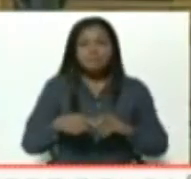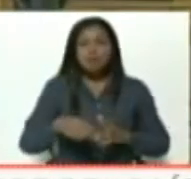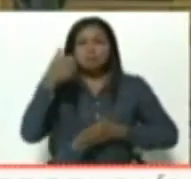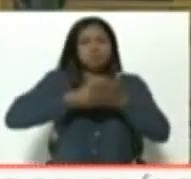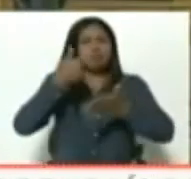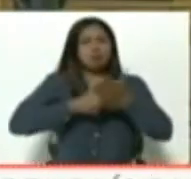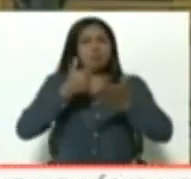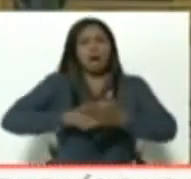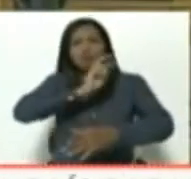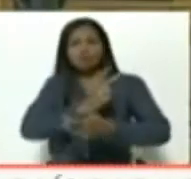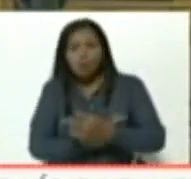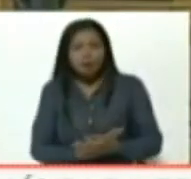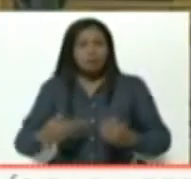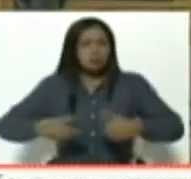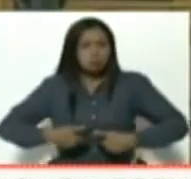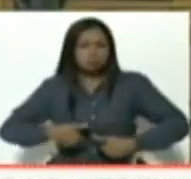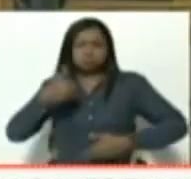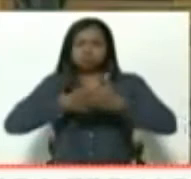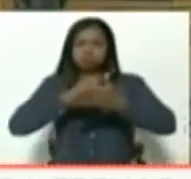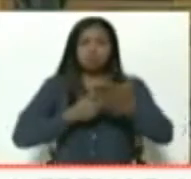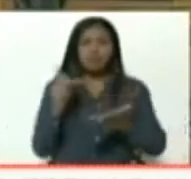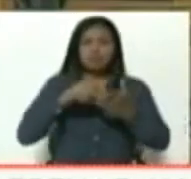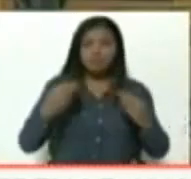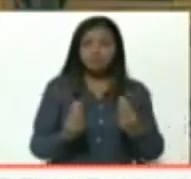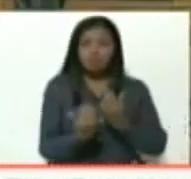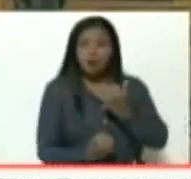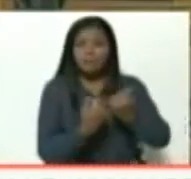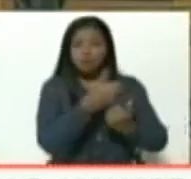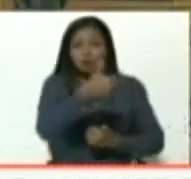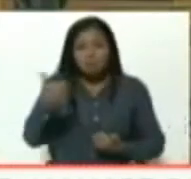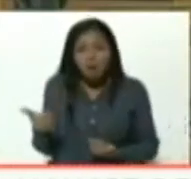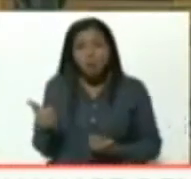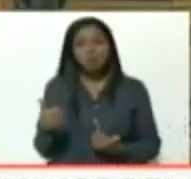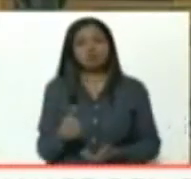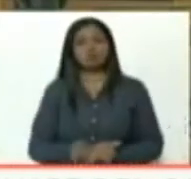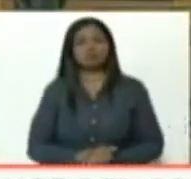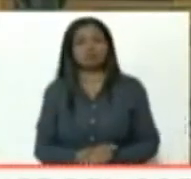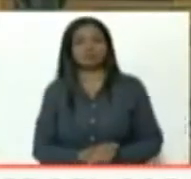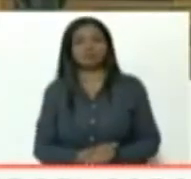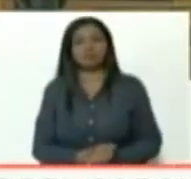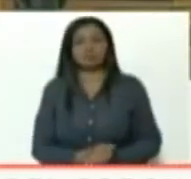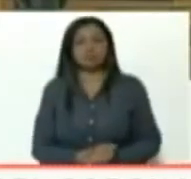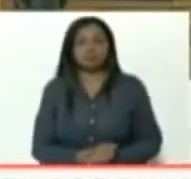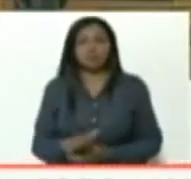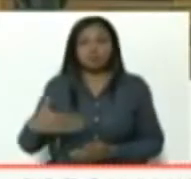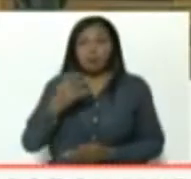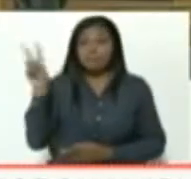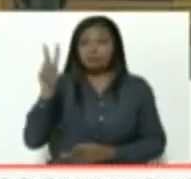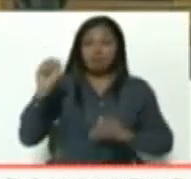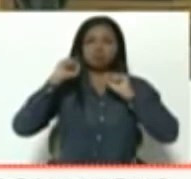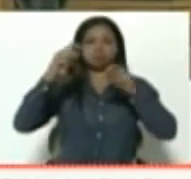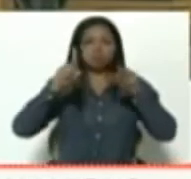batalla, una batalla ardua, pero con la participación y el concurso de todas y todos, pues Venezuela